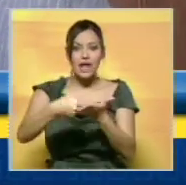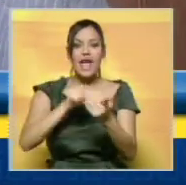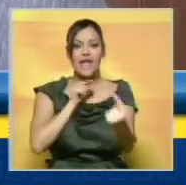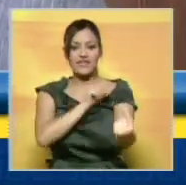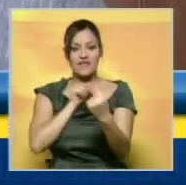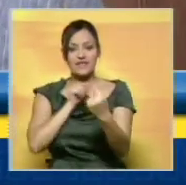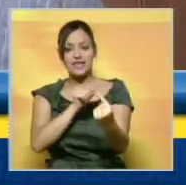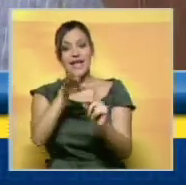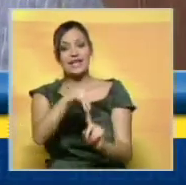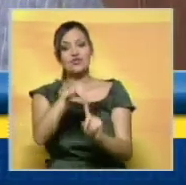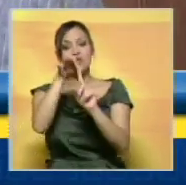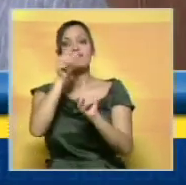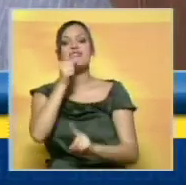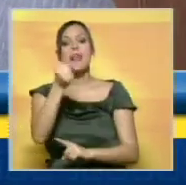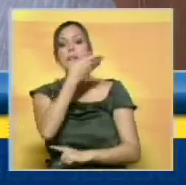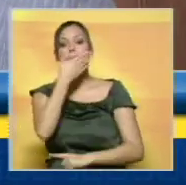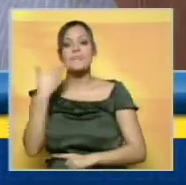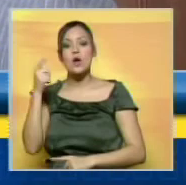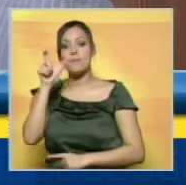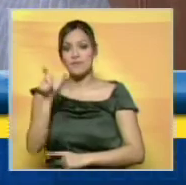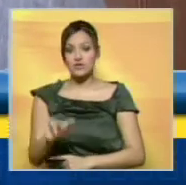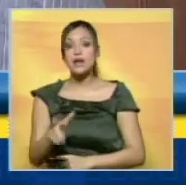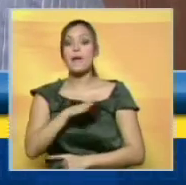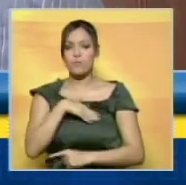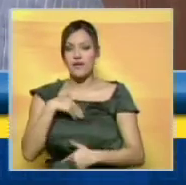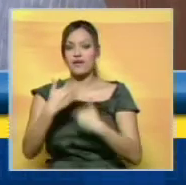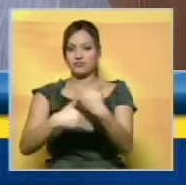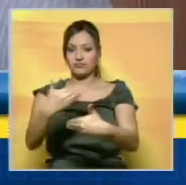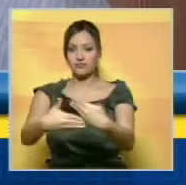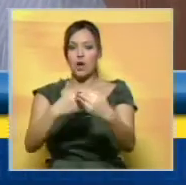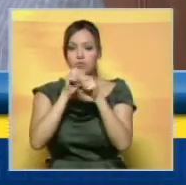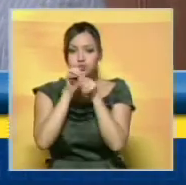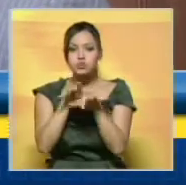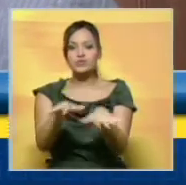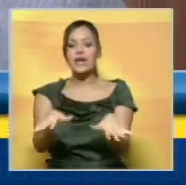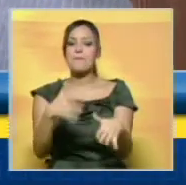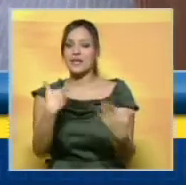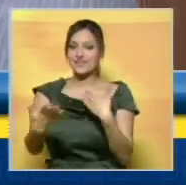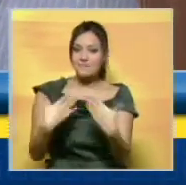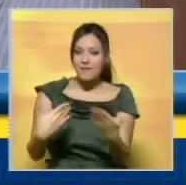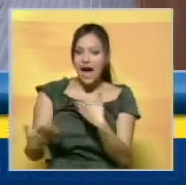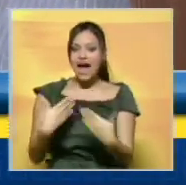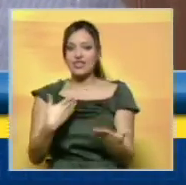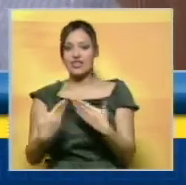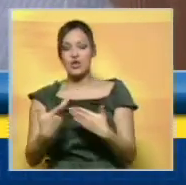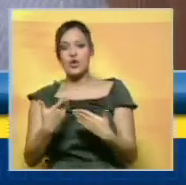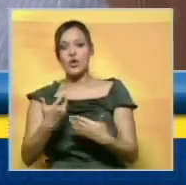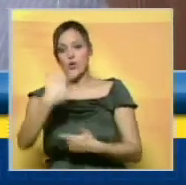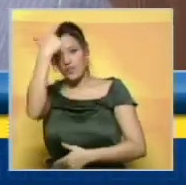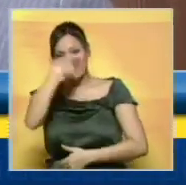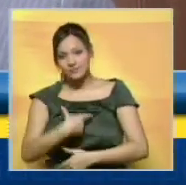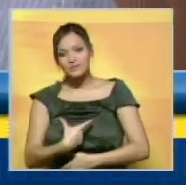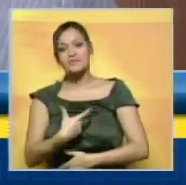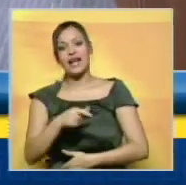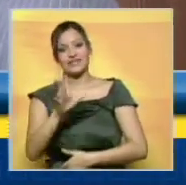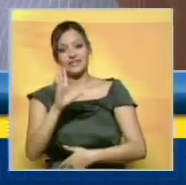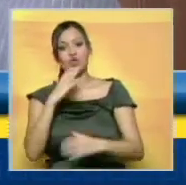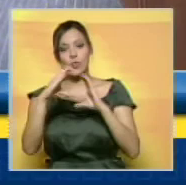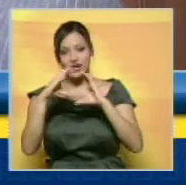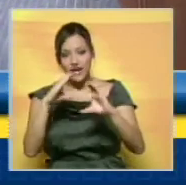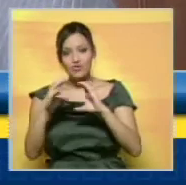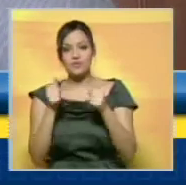y se escoge a los mejores que puedan comunicar mejor, ¿no? Simpatía, habilidad de